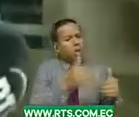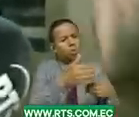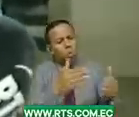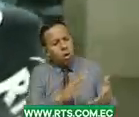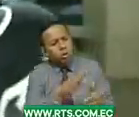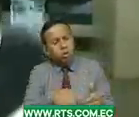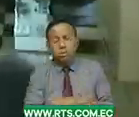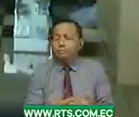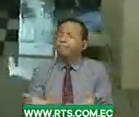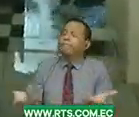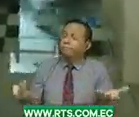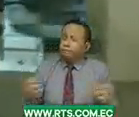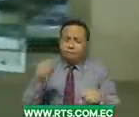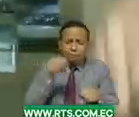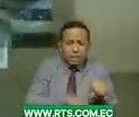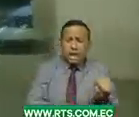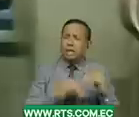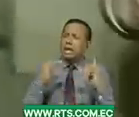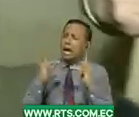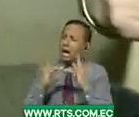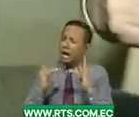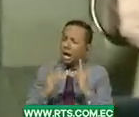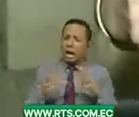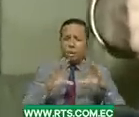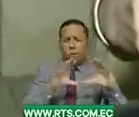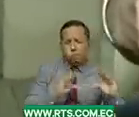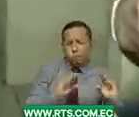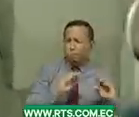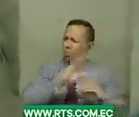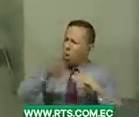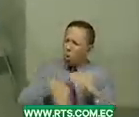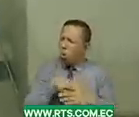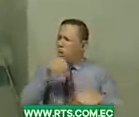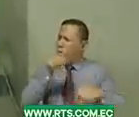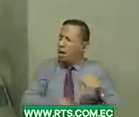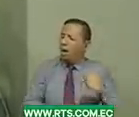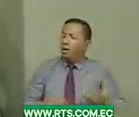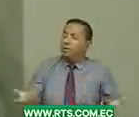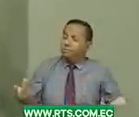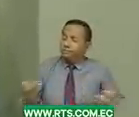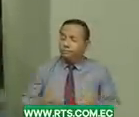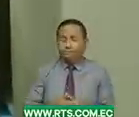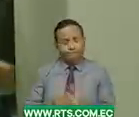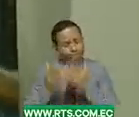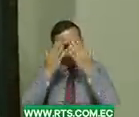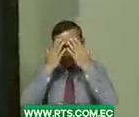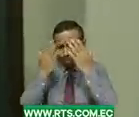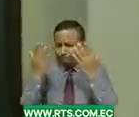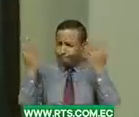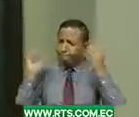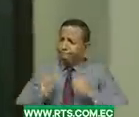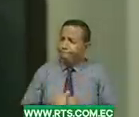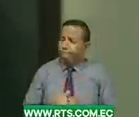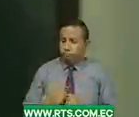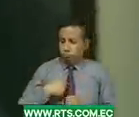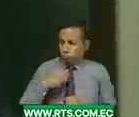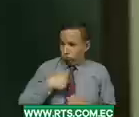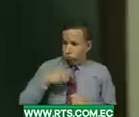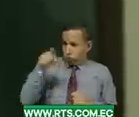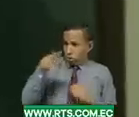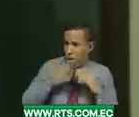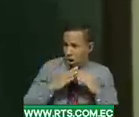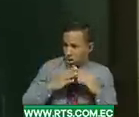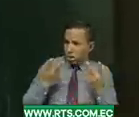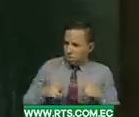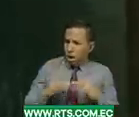dañado colchones, se me ha dañado camas, se ha dañado todo. Sí, le digo, está horroroso. Sí, donde a mí también los colchones, las